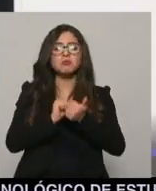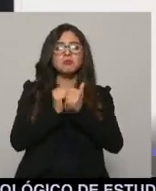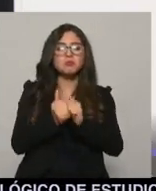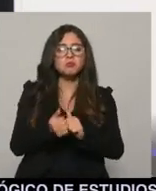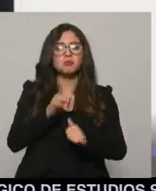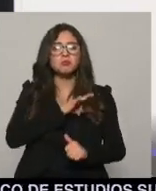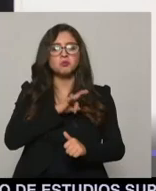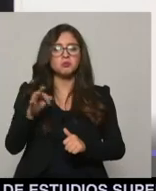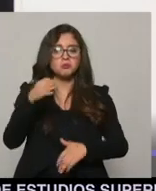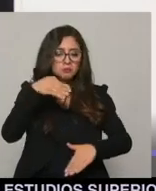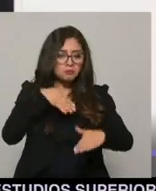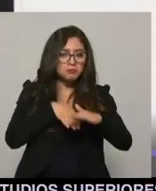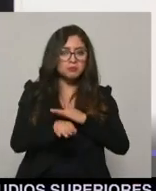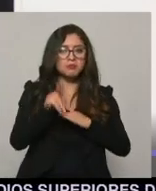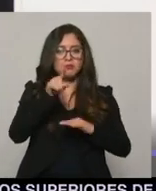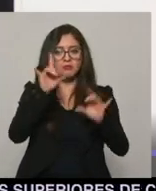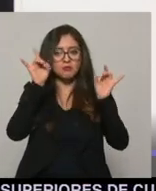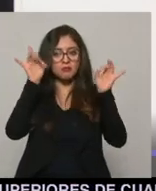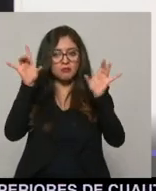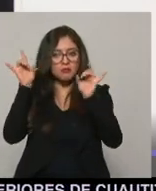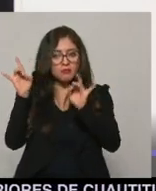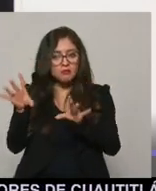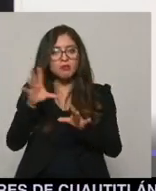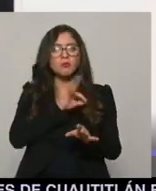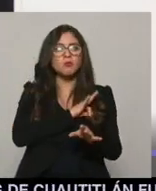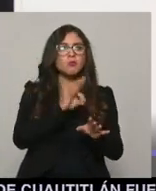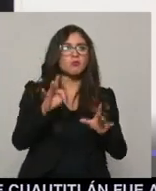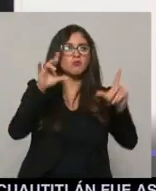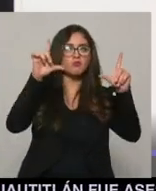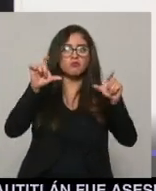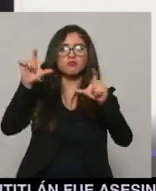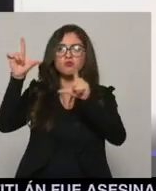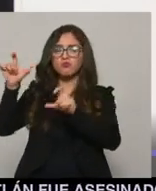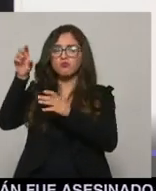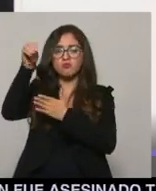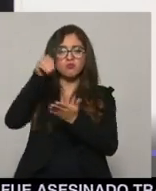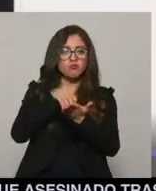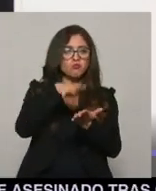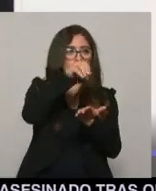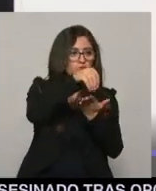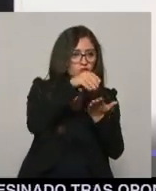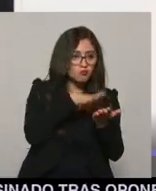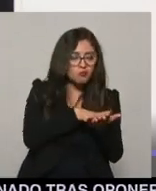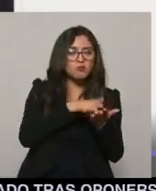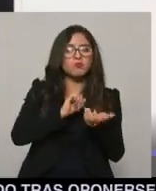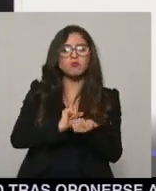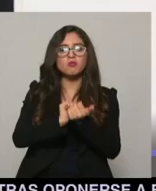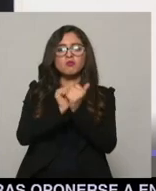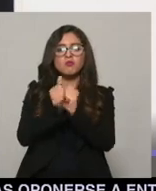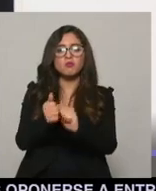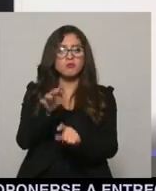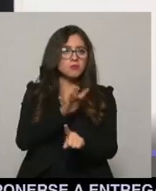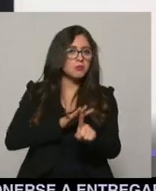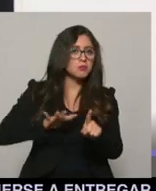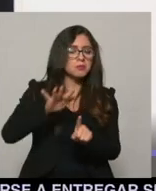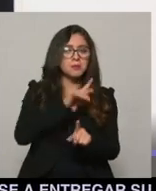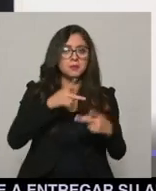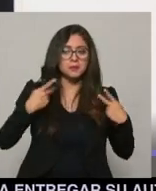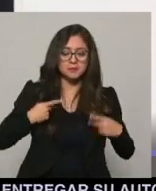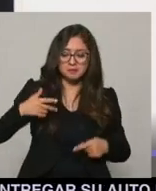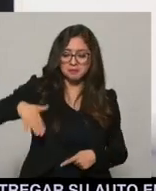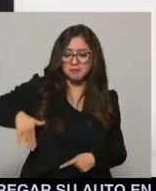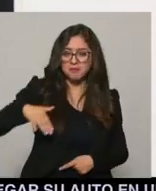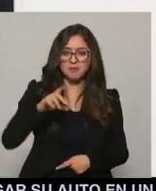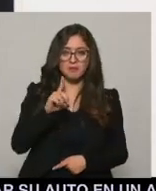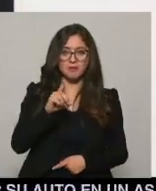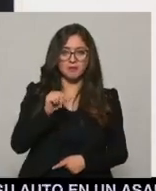al Ángel, para que podamos hacer esta documentación, para que pueda ser usada a nivel público, como ya lo dijo Daniela,